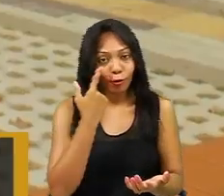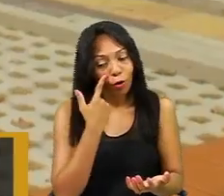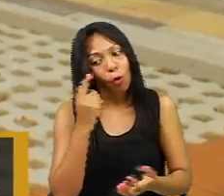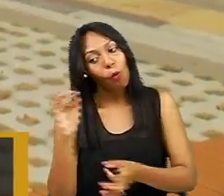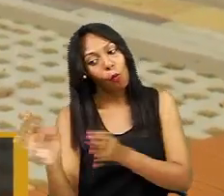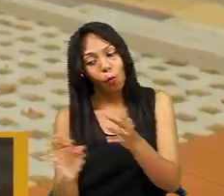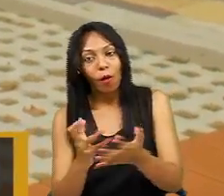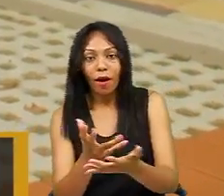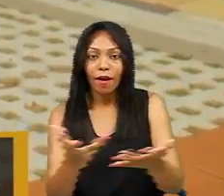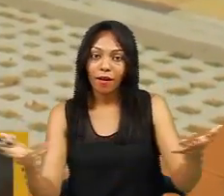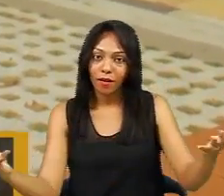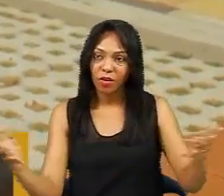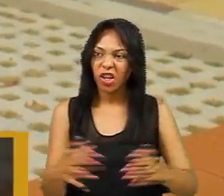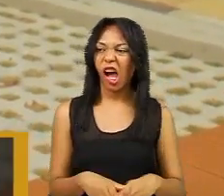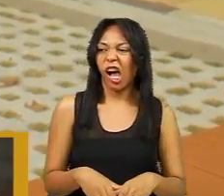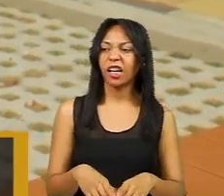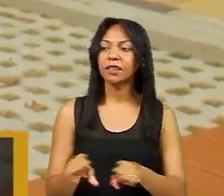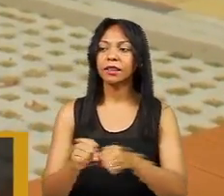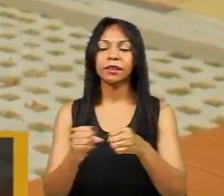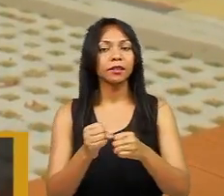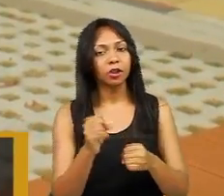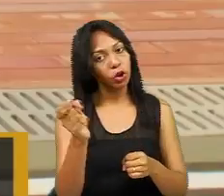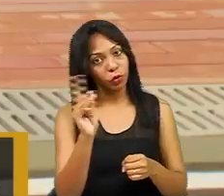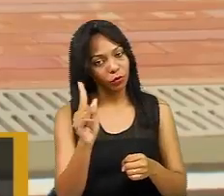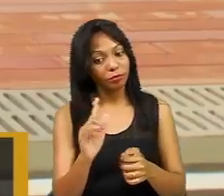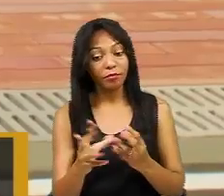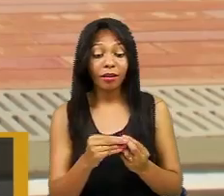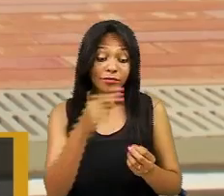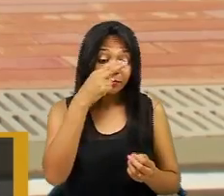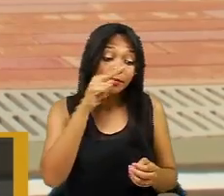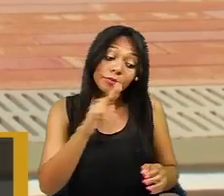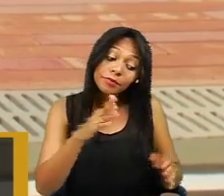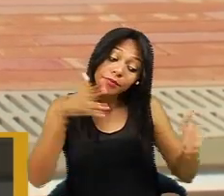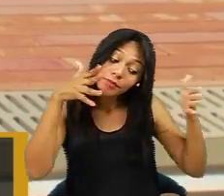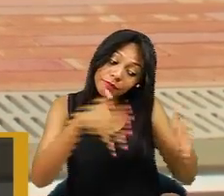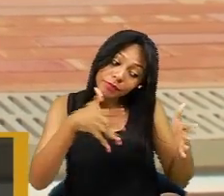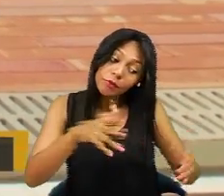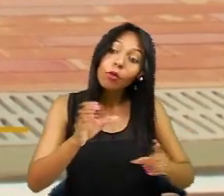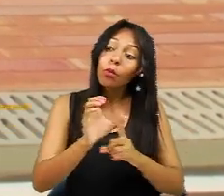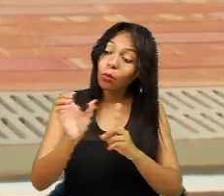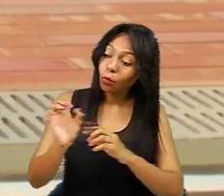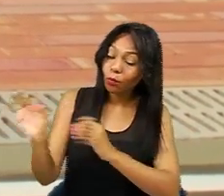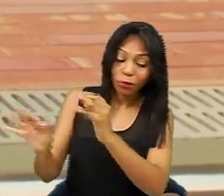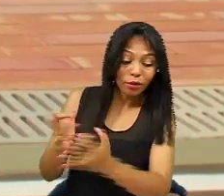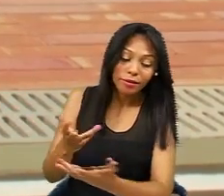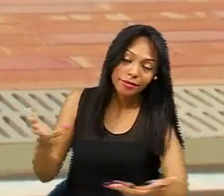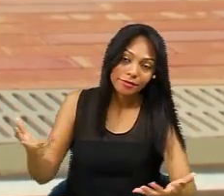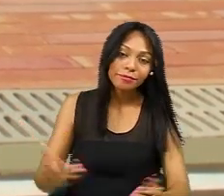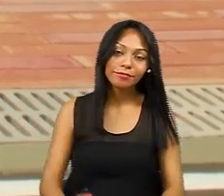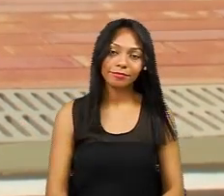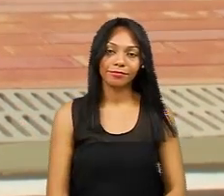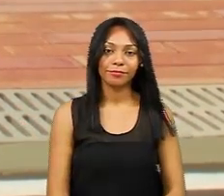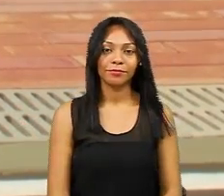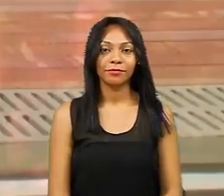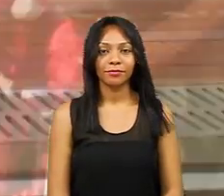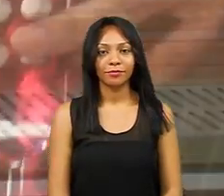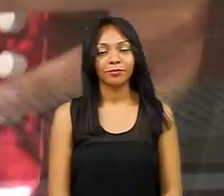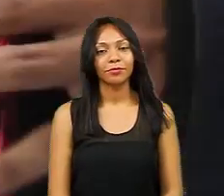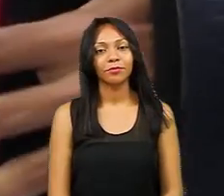elementos instalados en el lugar y asimismo incentiven a sus hijos la cultura de conservar los bienes públicos.